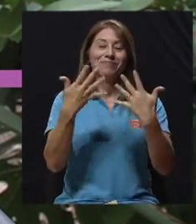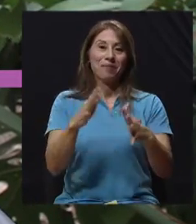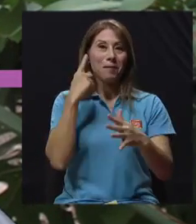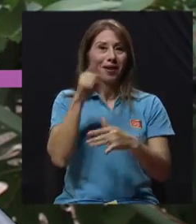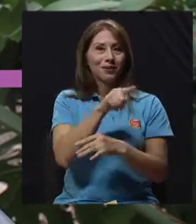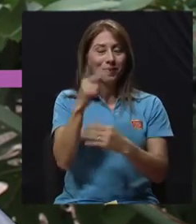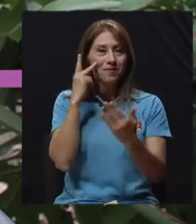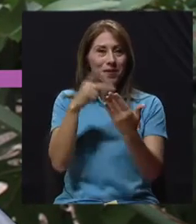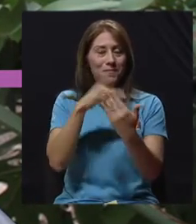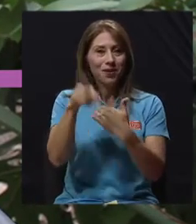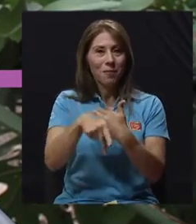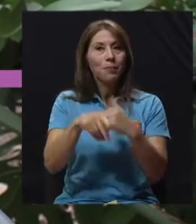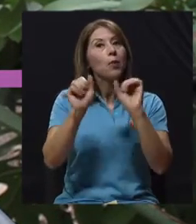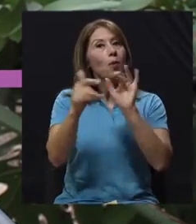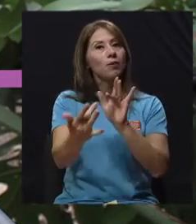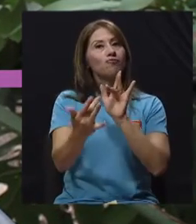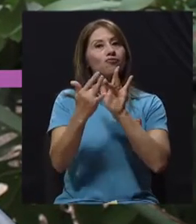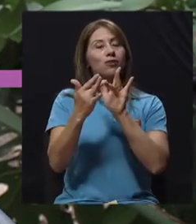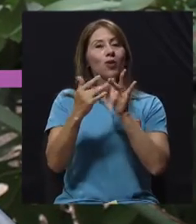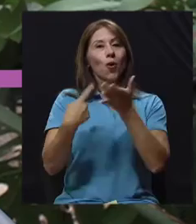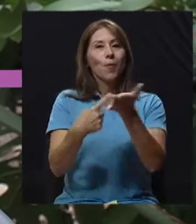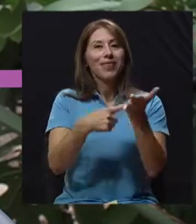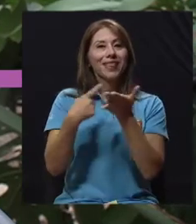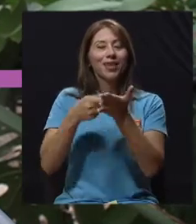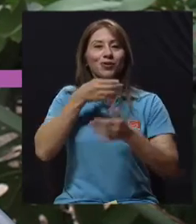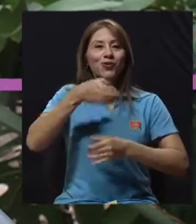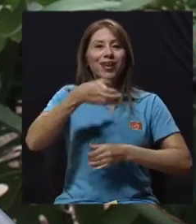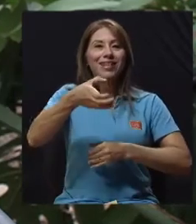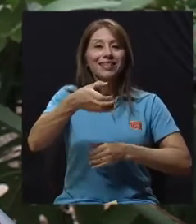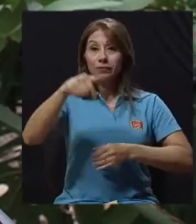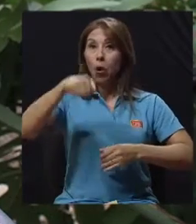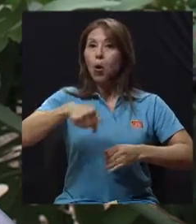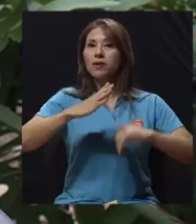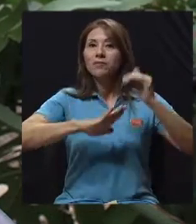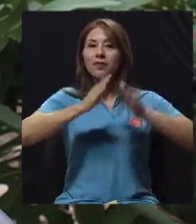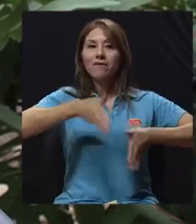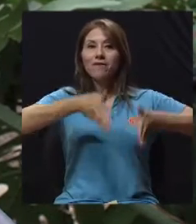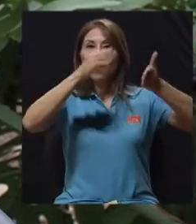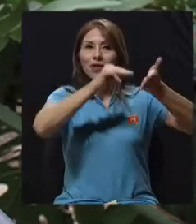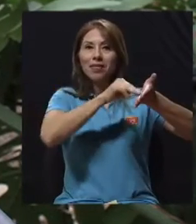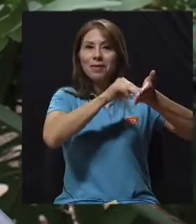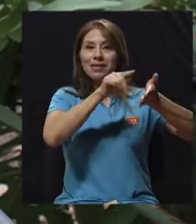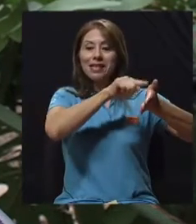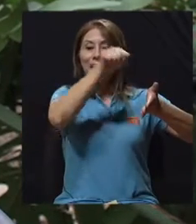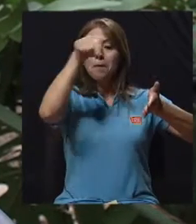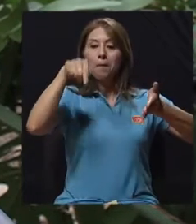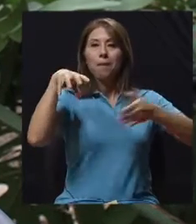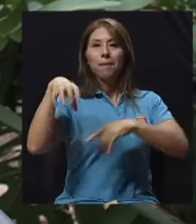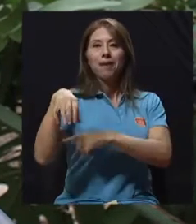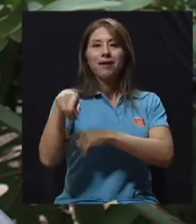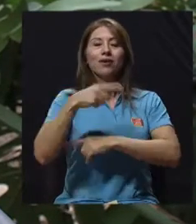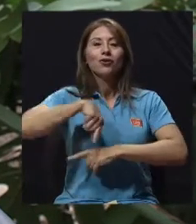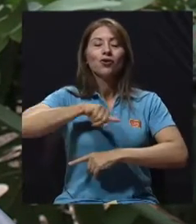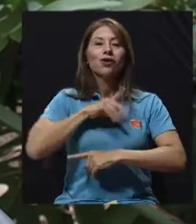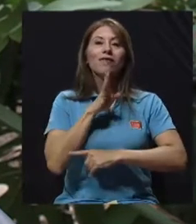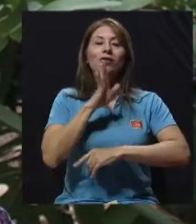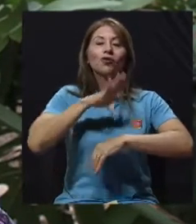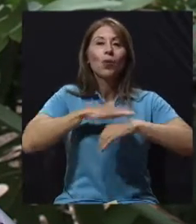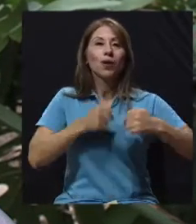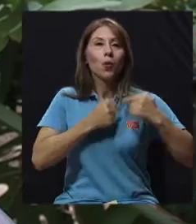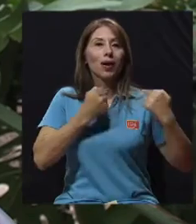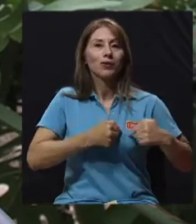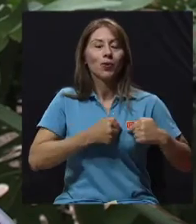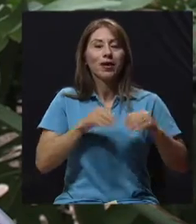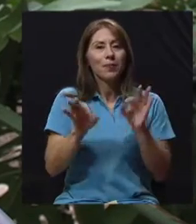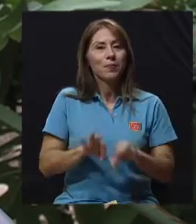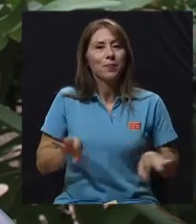que nos hagan llegar sus comentarios y sugerencias. Hoy nos ubicamos en las afueras de la Facultad de Medicina y estamos conversando sobre el corazón, la importancia